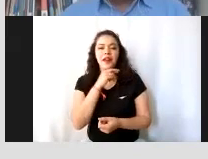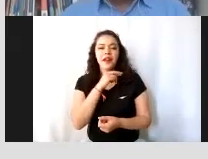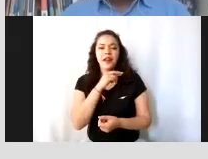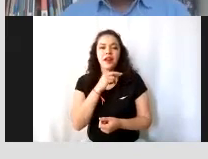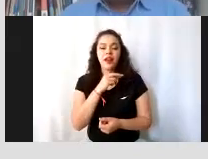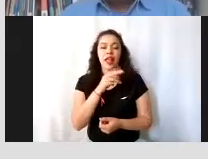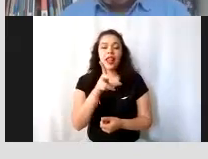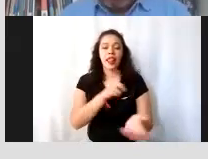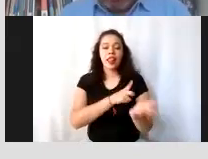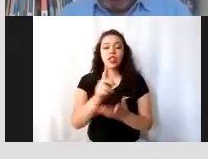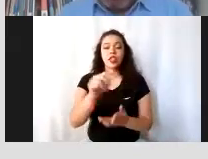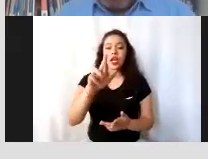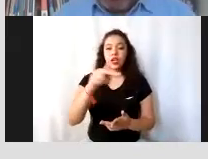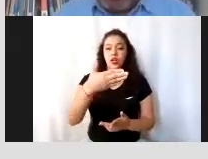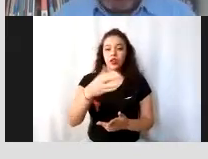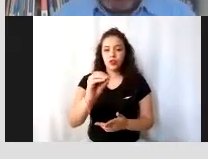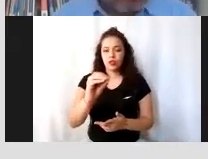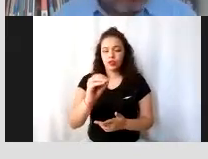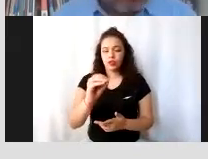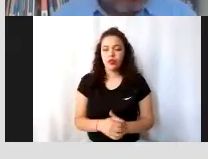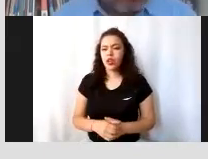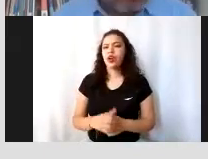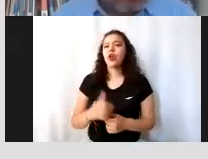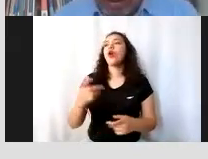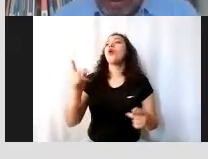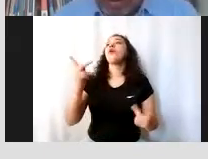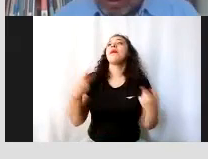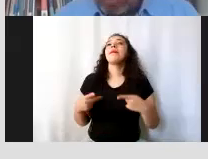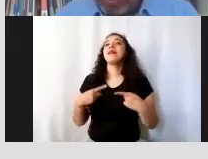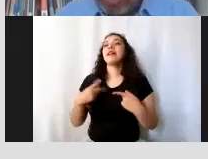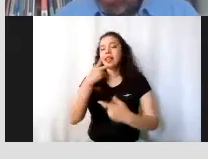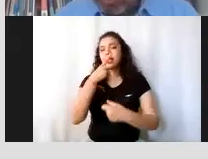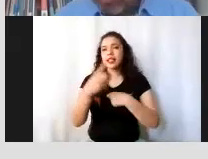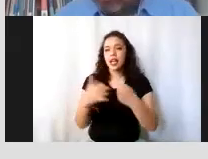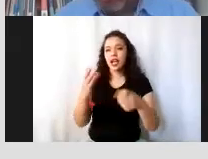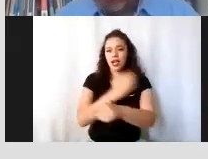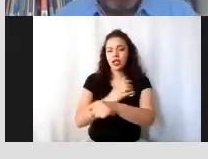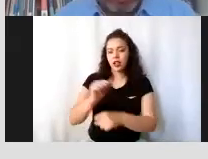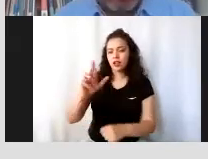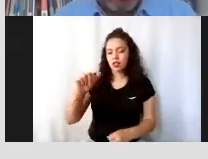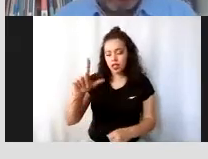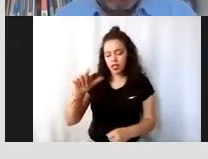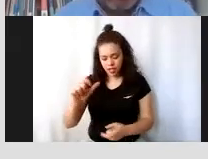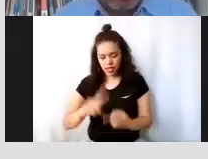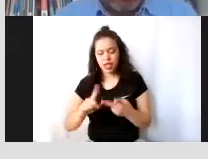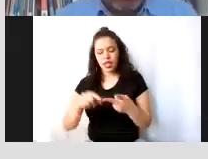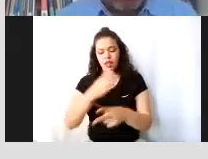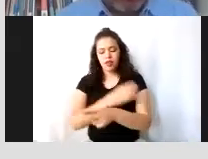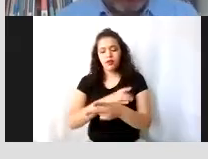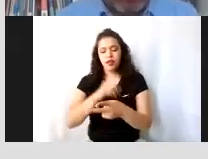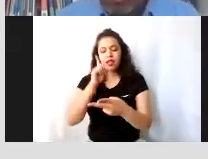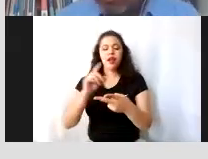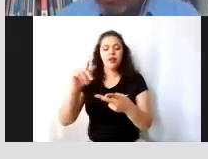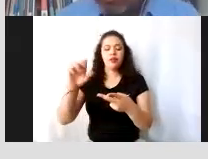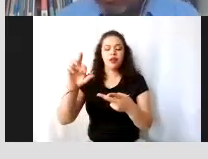Derechos ARCO. ¿Alguien le puede decir a la compañera Aurelia y a la compañera Paulina qué son los